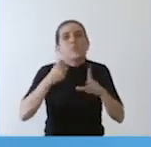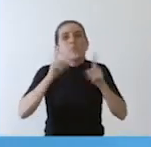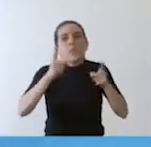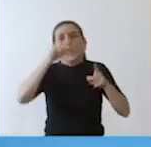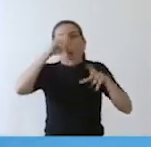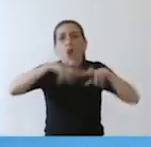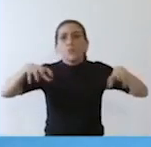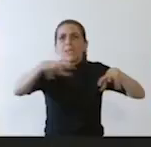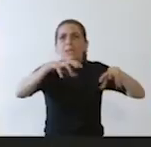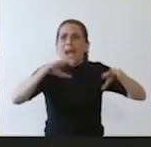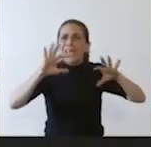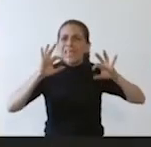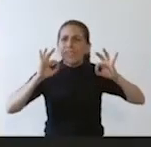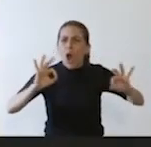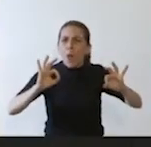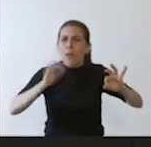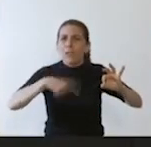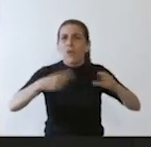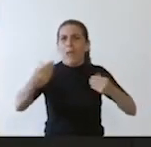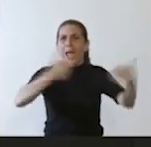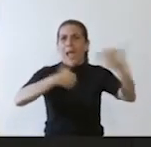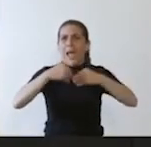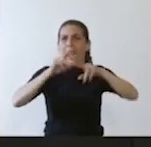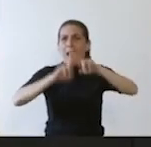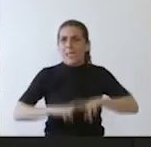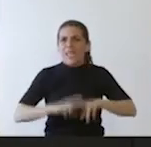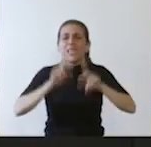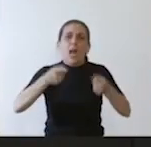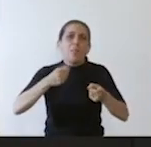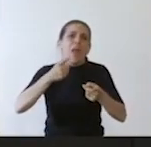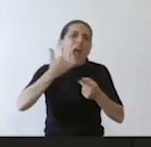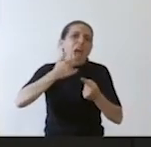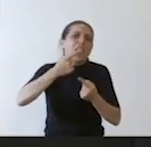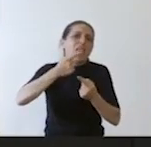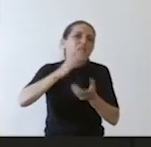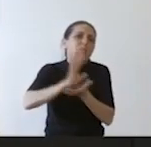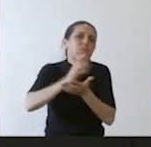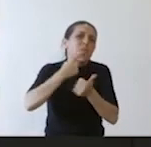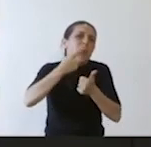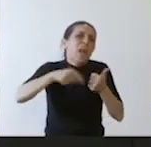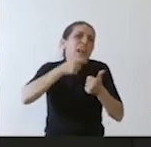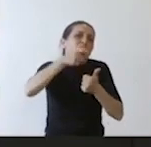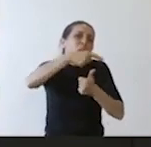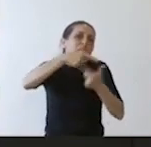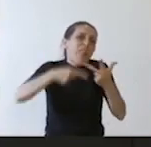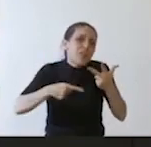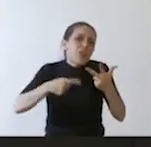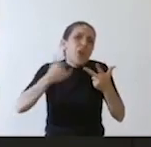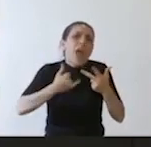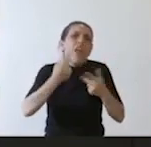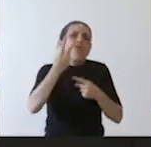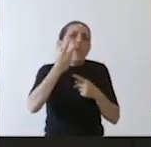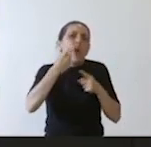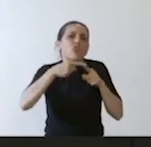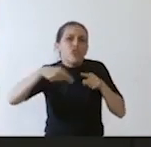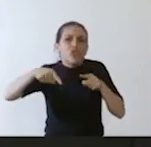salud y en eso, Mirta, no sé si querés hacer algún comentario en relación a los circuitos que se recomiendan, que haya 2 circuitos.